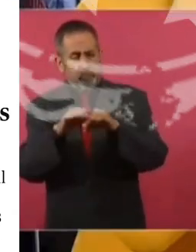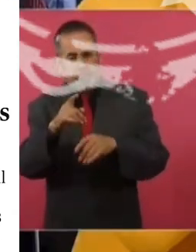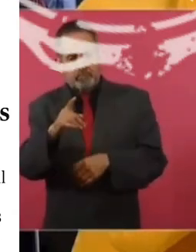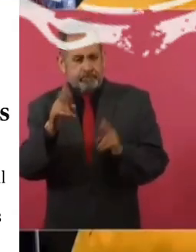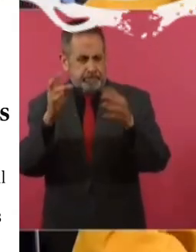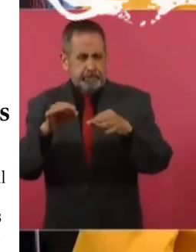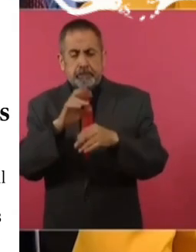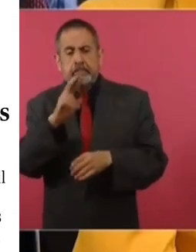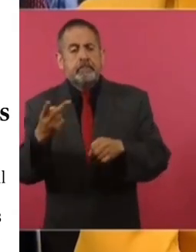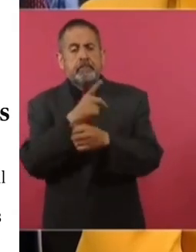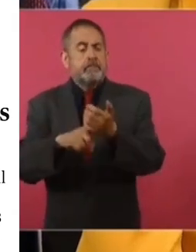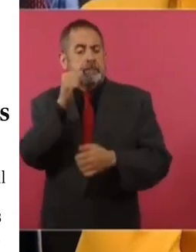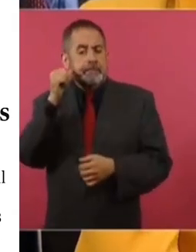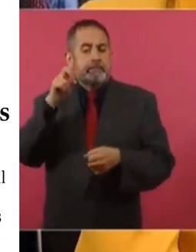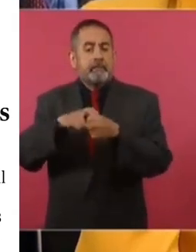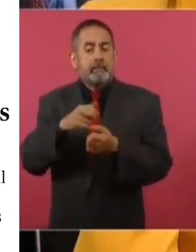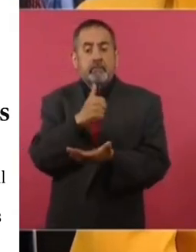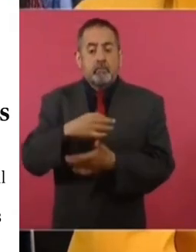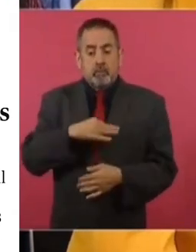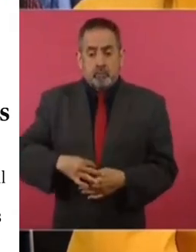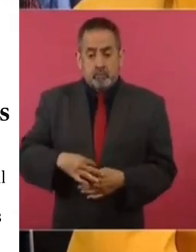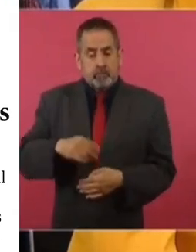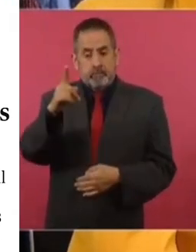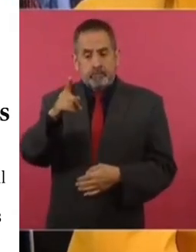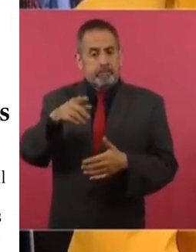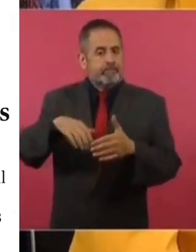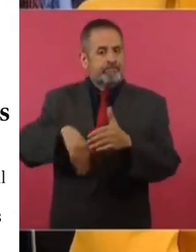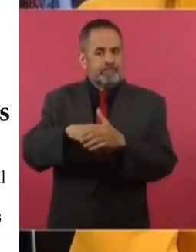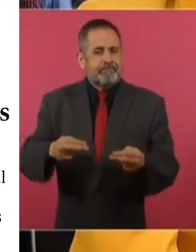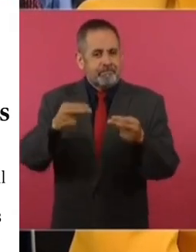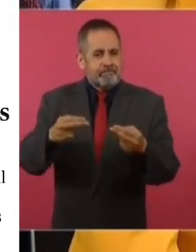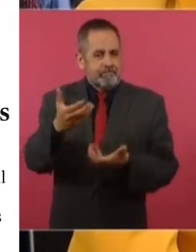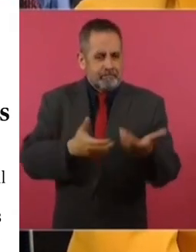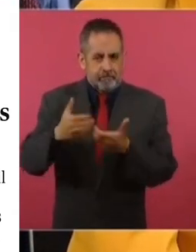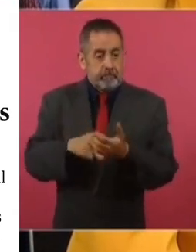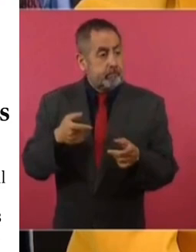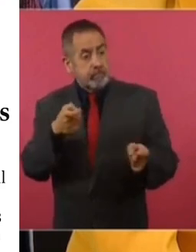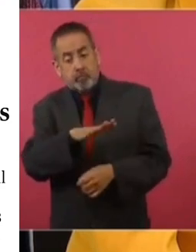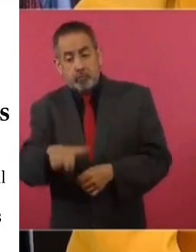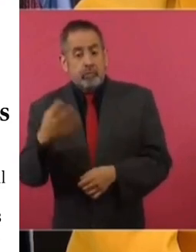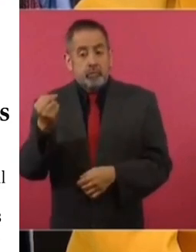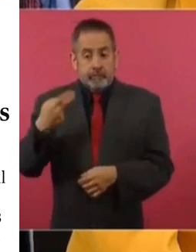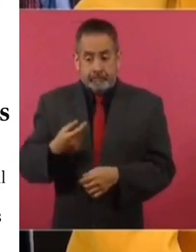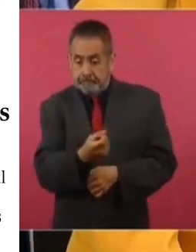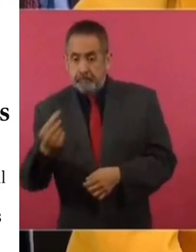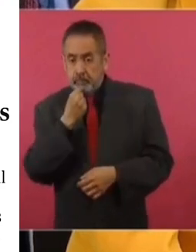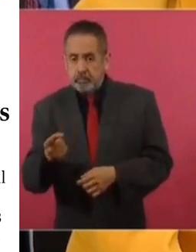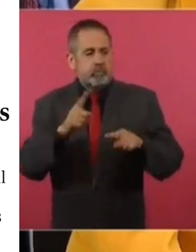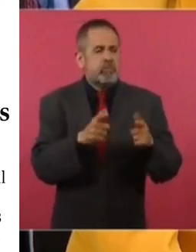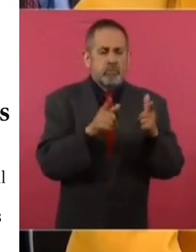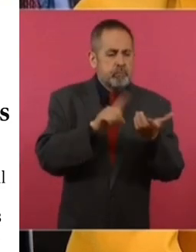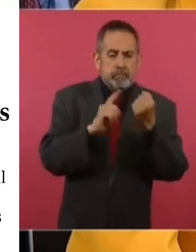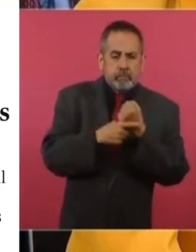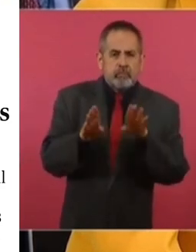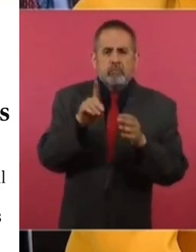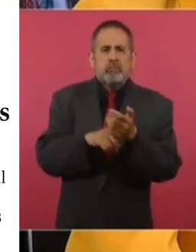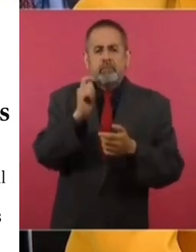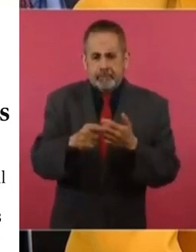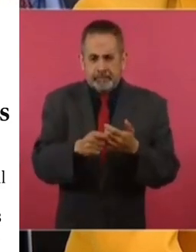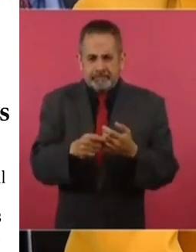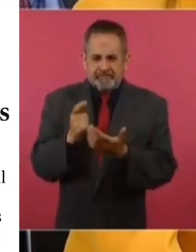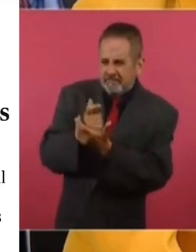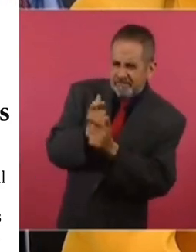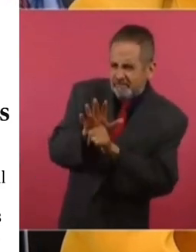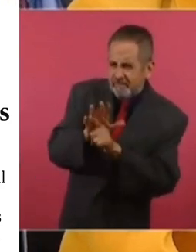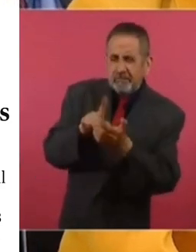¿Qué reporte tiene de los hechos de violencia de ayer en la ciudad de Toluca, particularmente en la central de Abasto? Este asesinato de 9 personas, incluidas pues varios niños. ¿Qué grupo criminal estaría detrás y si es un asunto de posible